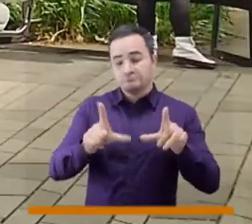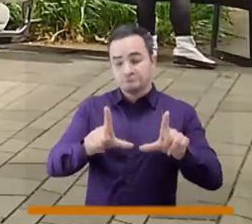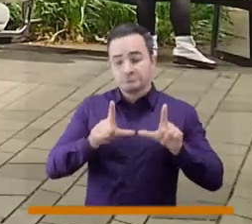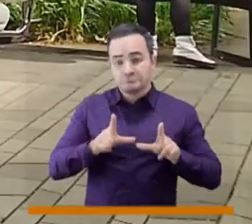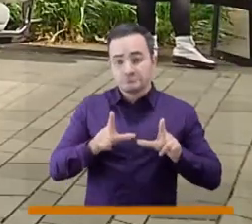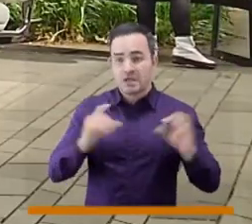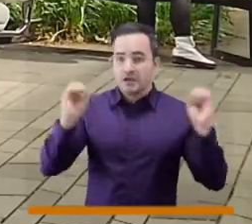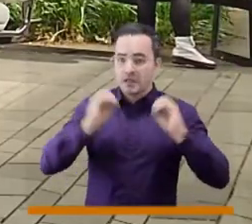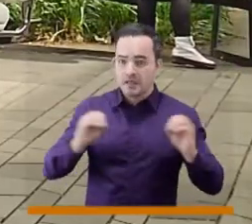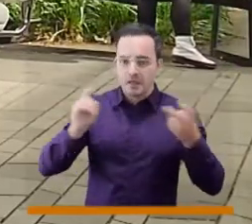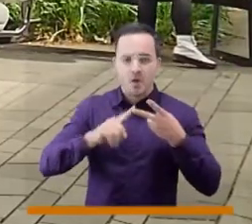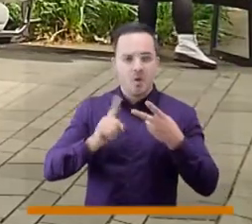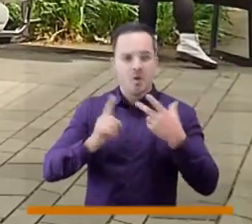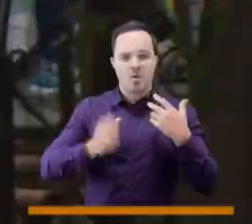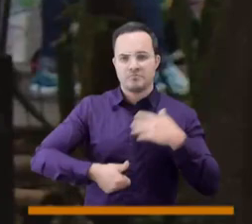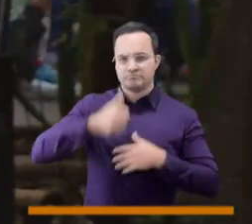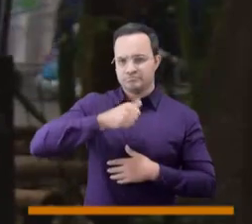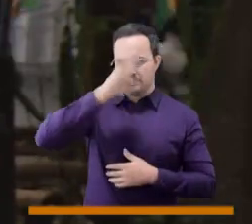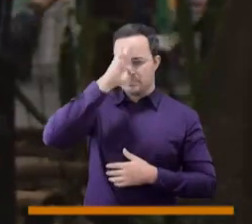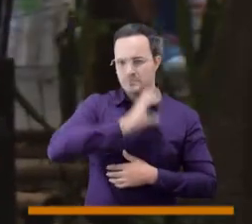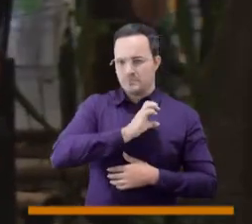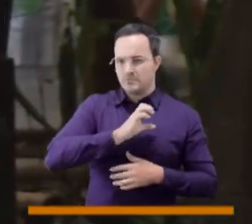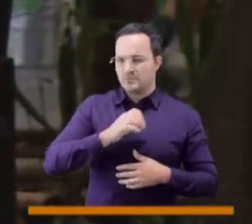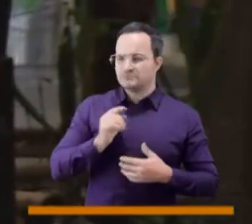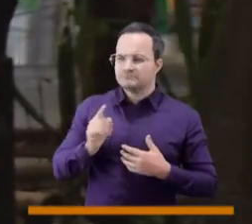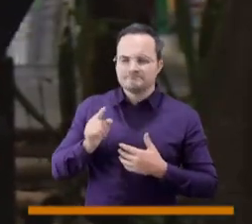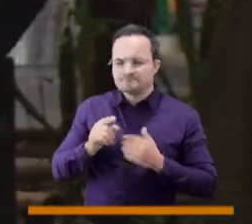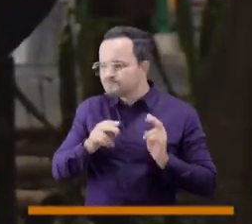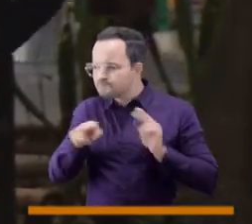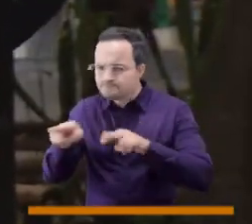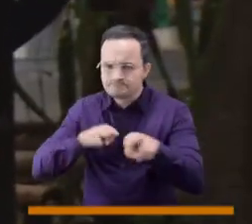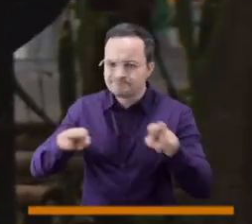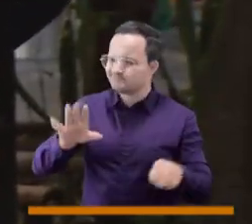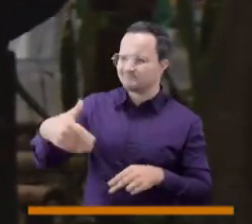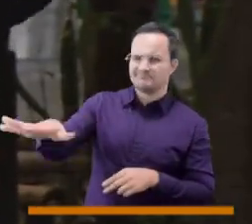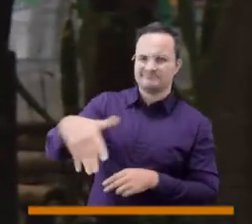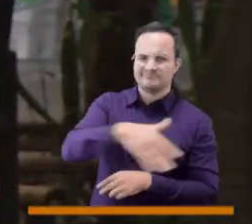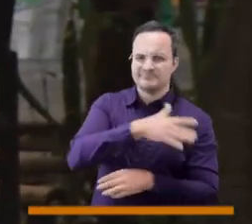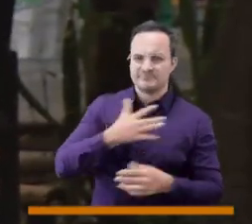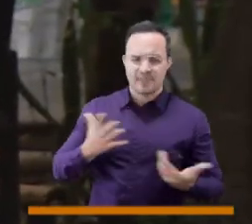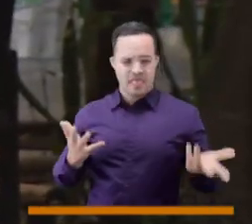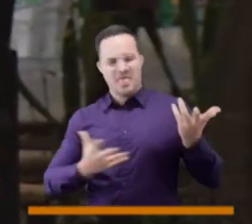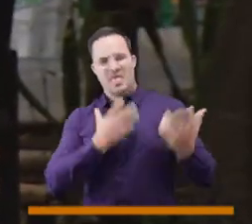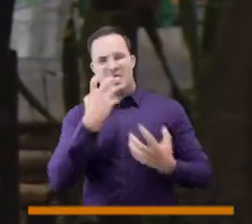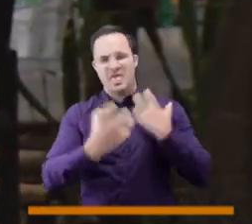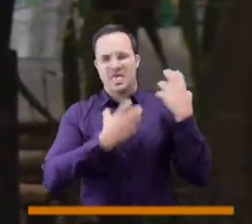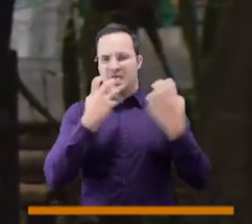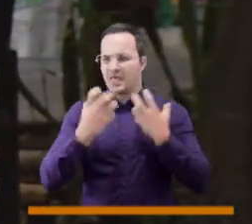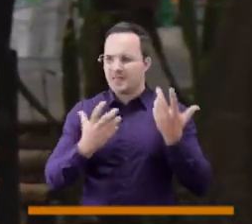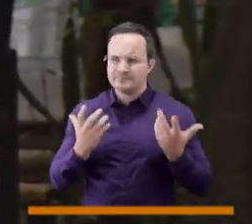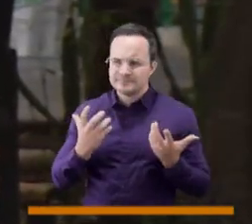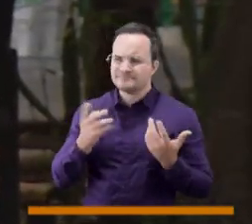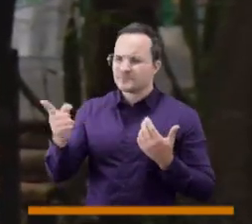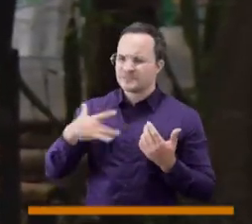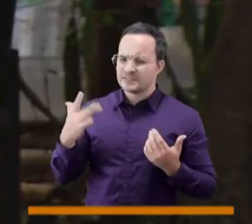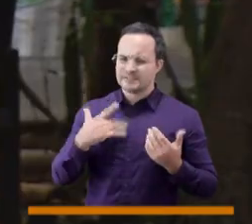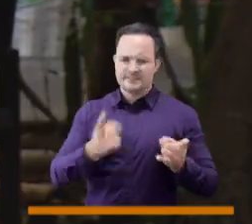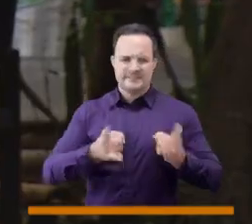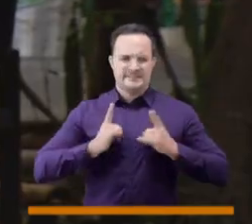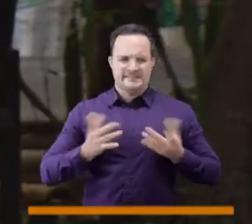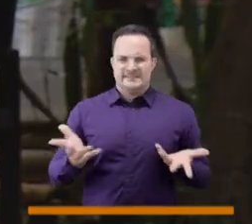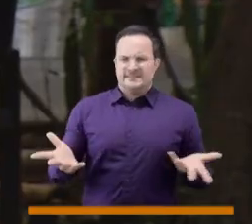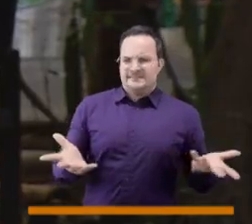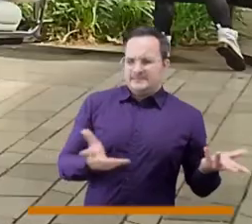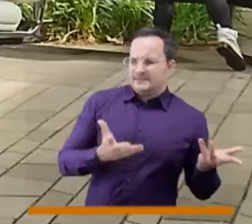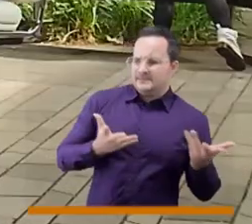son acosados por las autoridades, incluso más que otros actores que sí perturban realmente la tranquilidad. ¿Qué es lo que